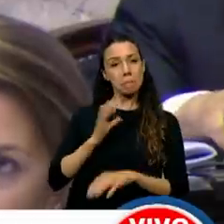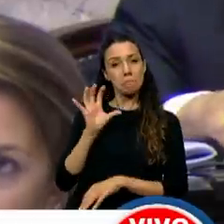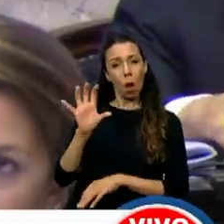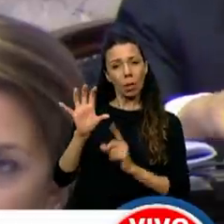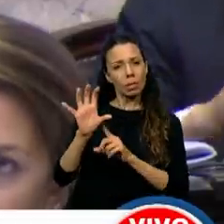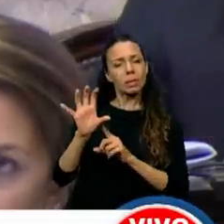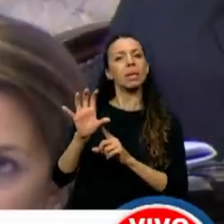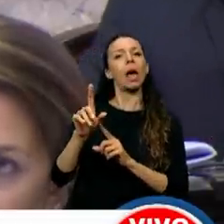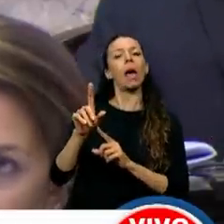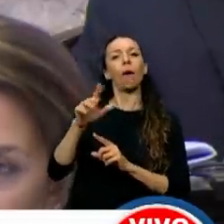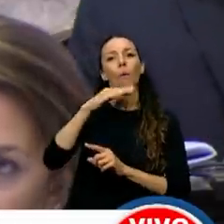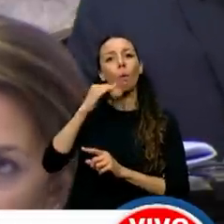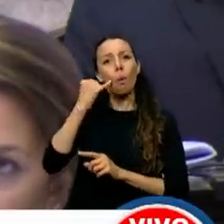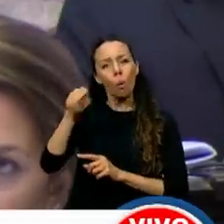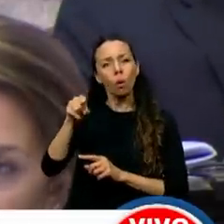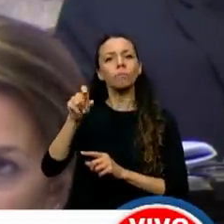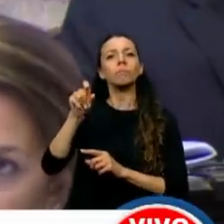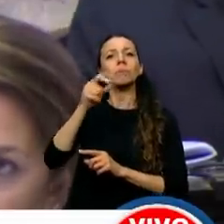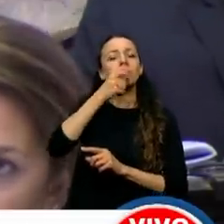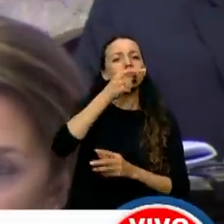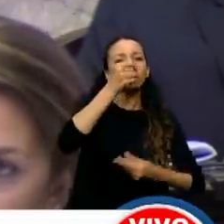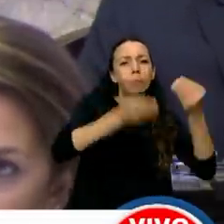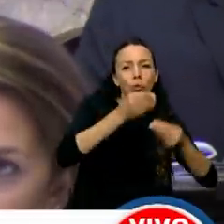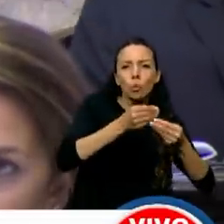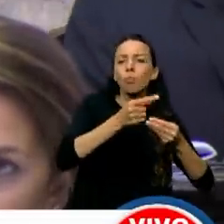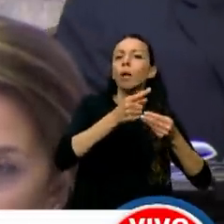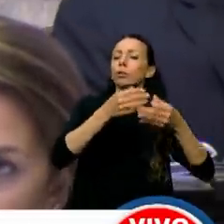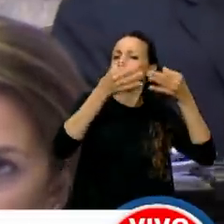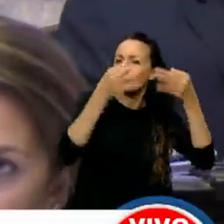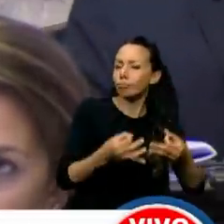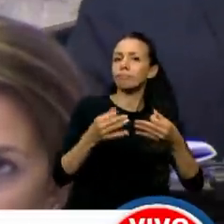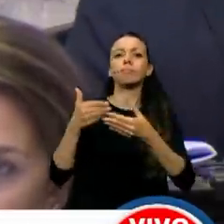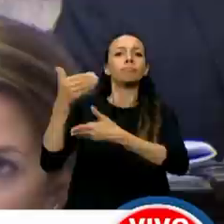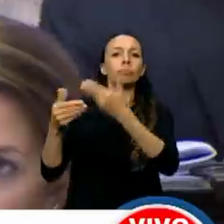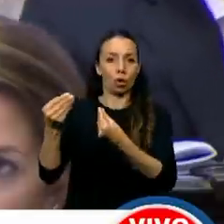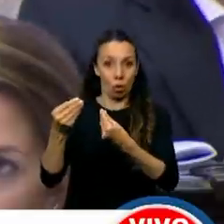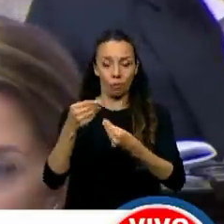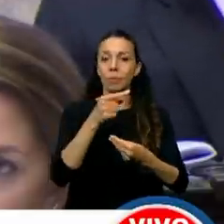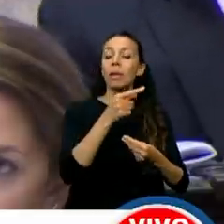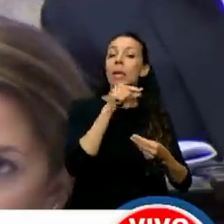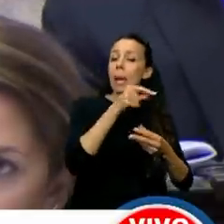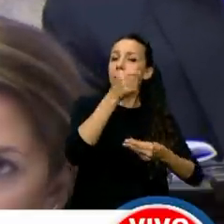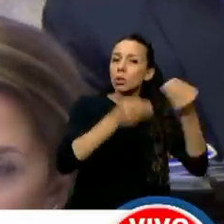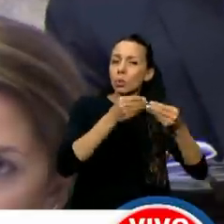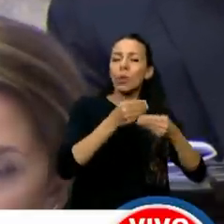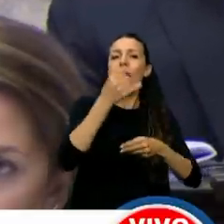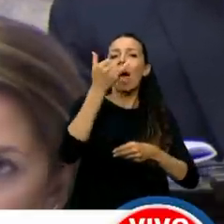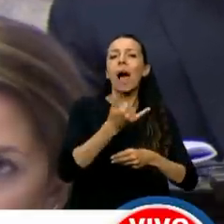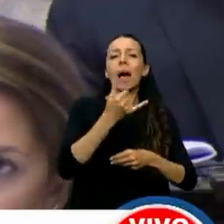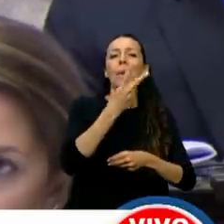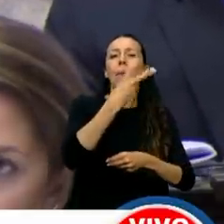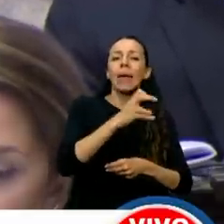tiene este presupuesto para jujuy el presupuesto 2022 contempla más de 20 obras en infraestructura edilicia